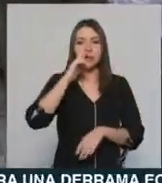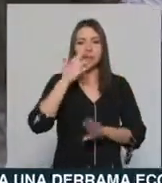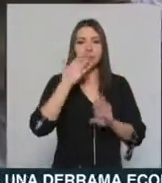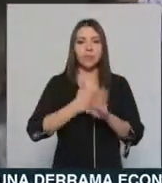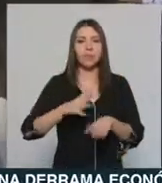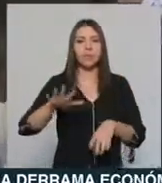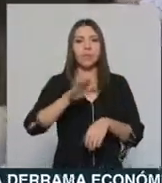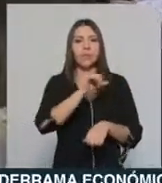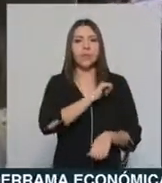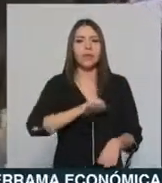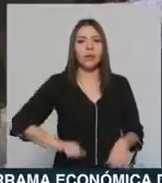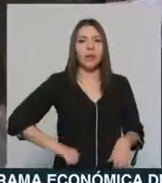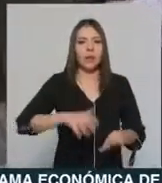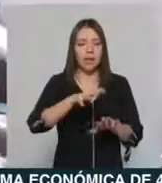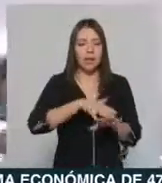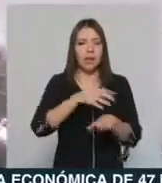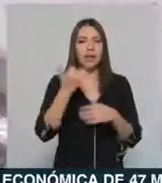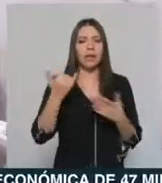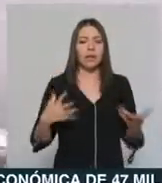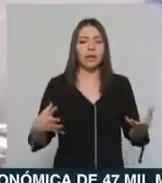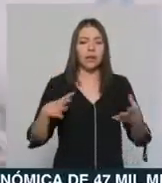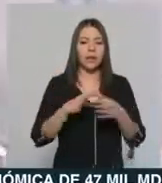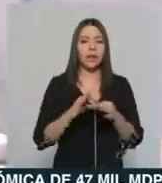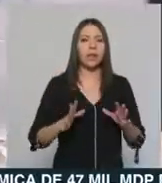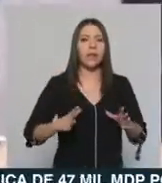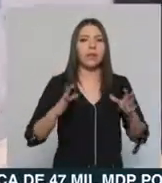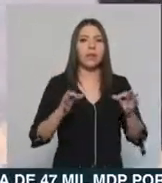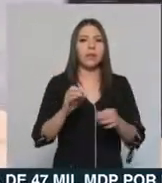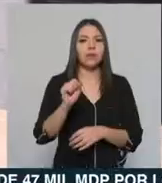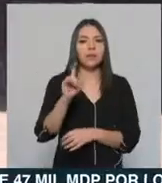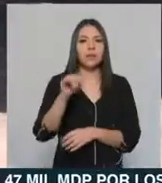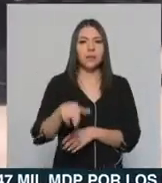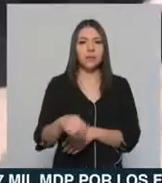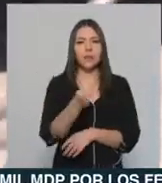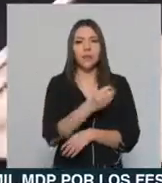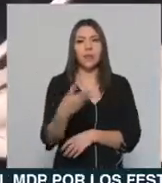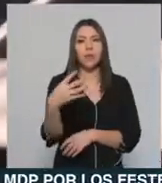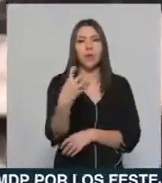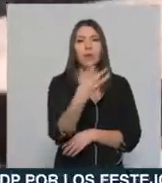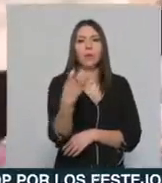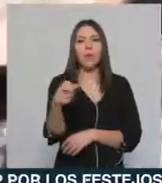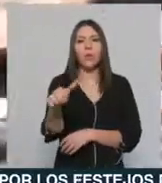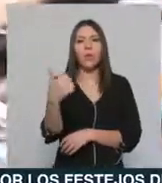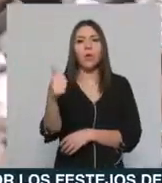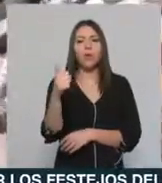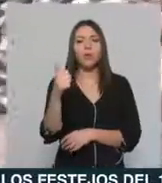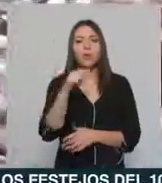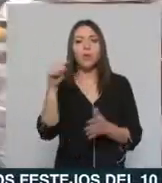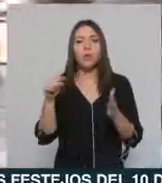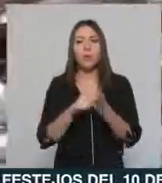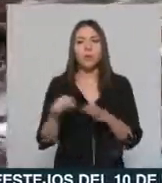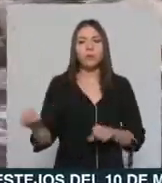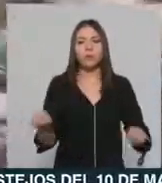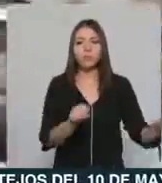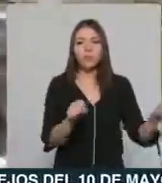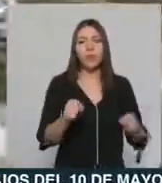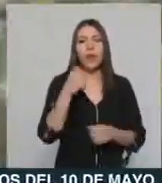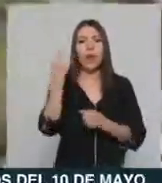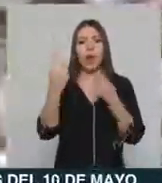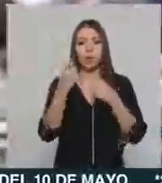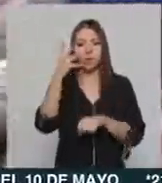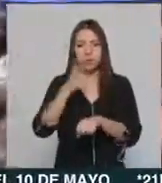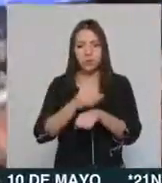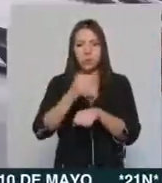Alcaldía de Tlalpan y la Fundación Slim. Señaló que son más de 411 inmuebles dañados por el sismo. Unos serán rehabilitados y